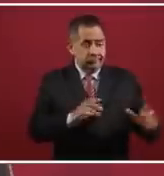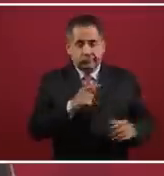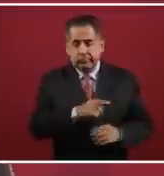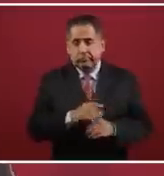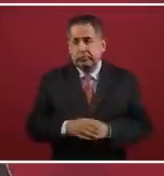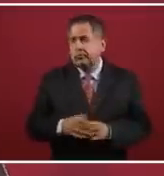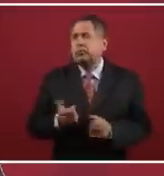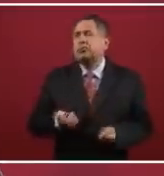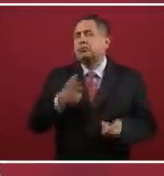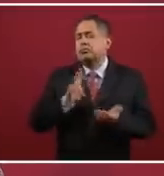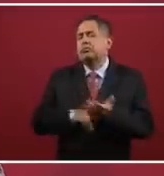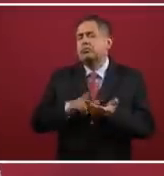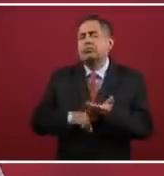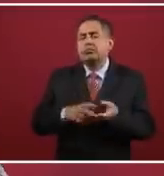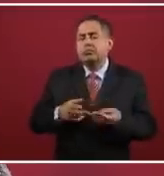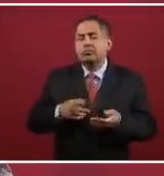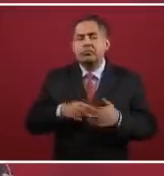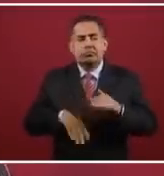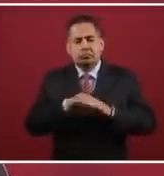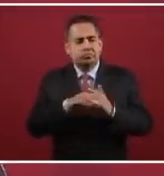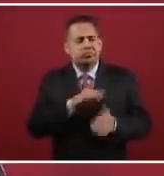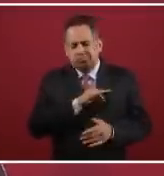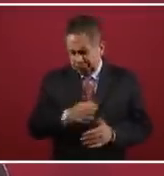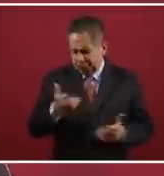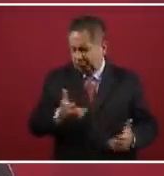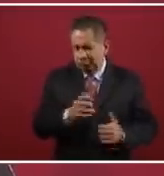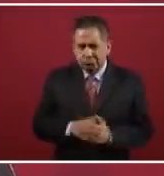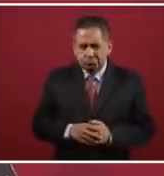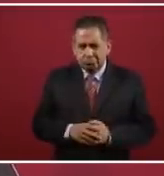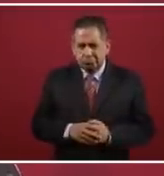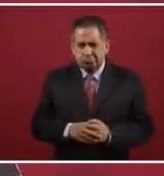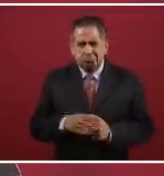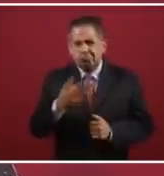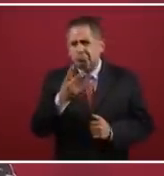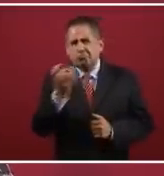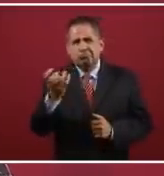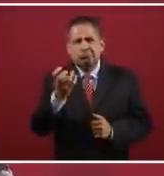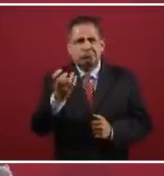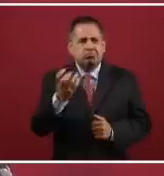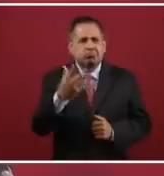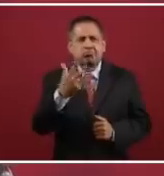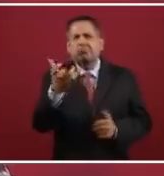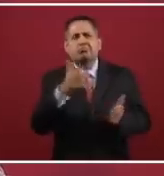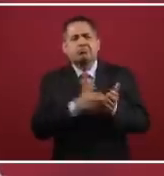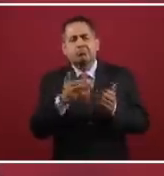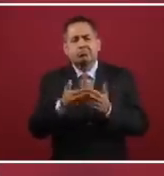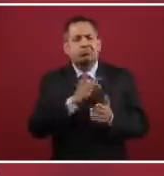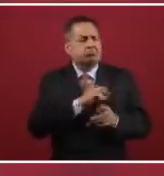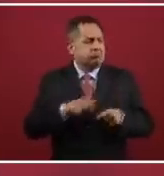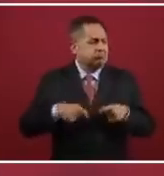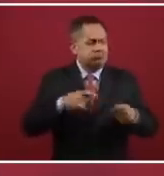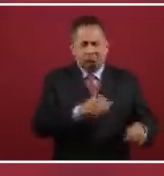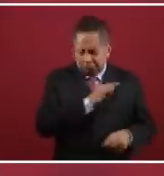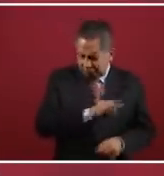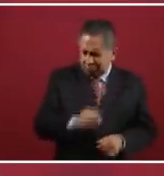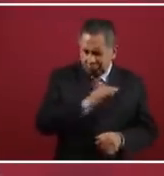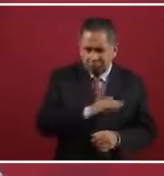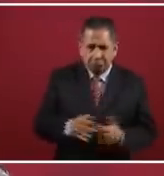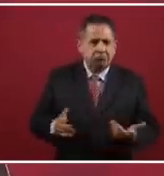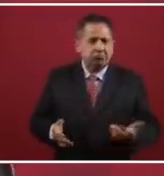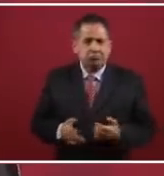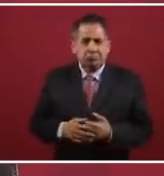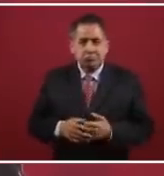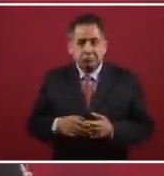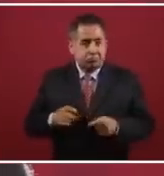cuando mucho, se puede hacer en 400, 500 millones de pesos. Y se